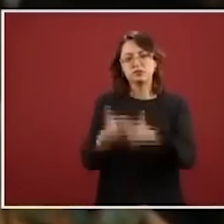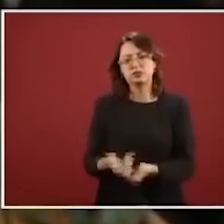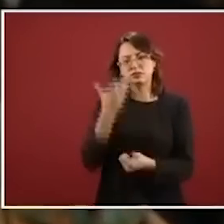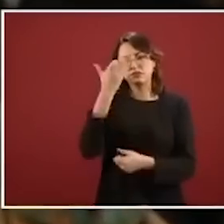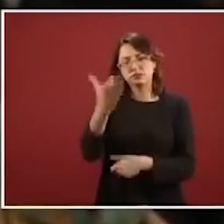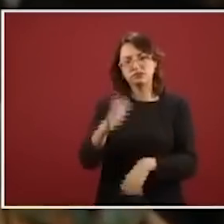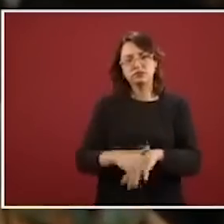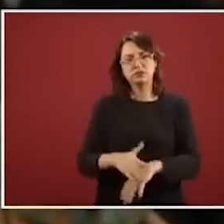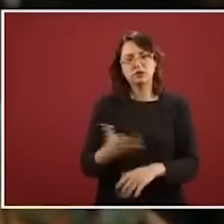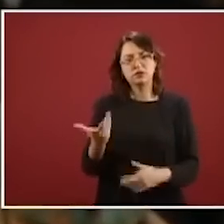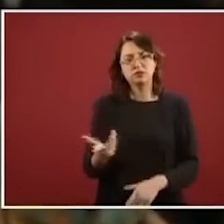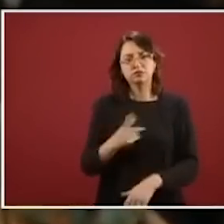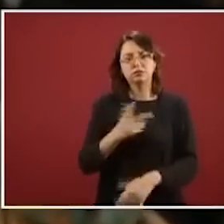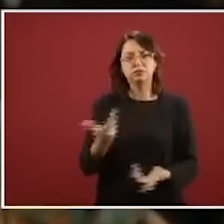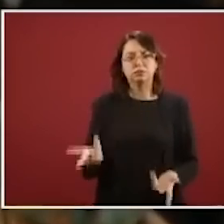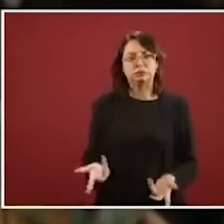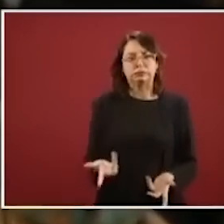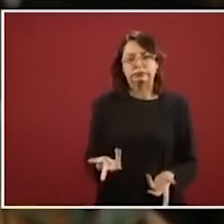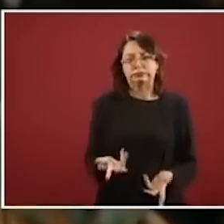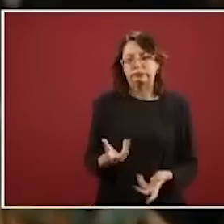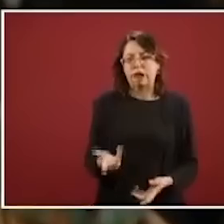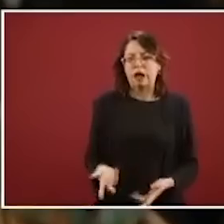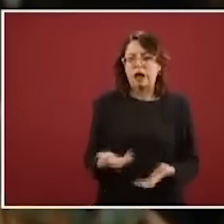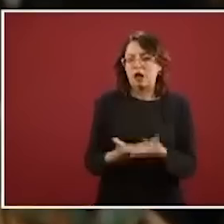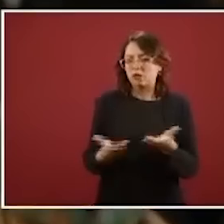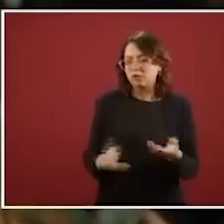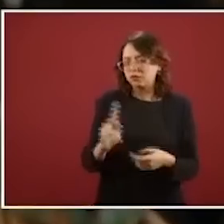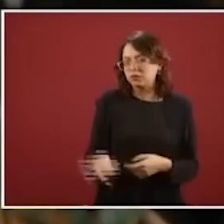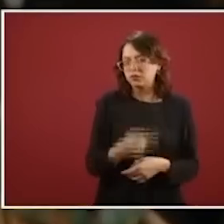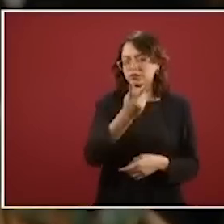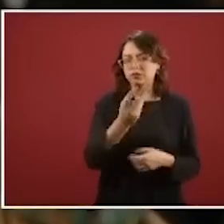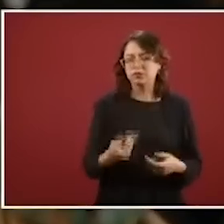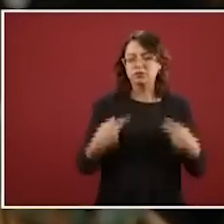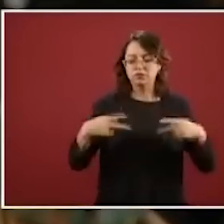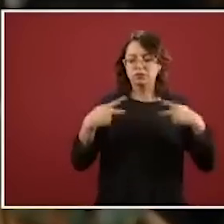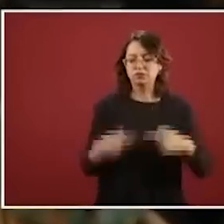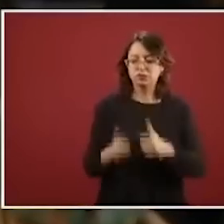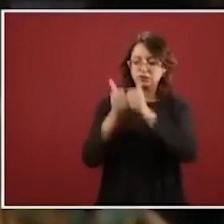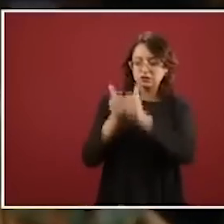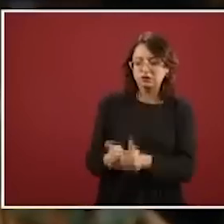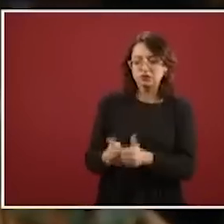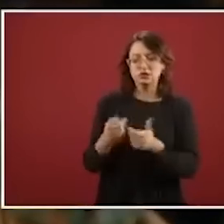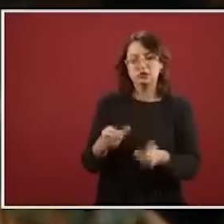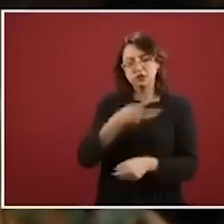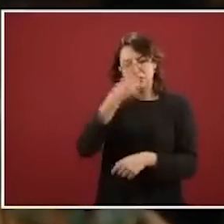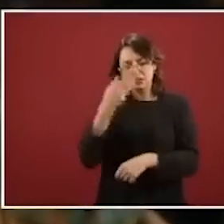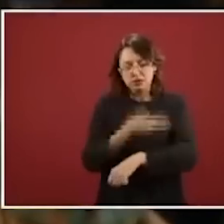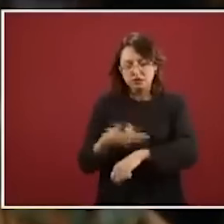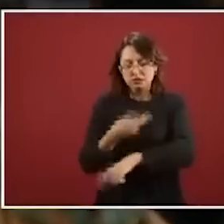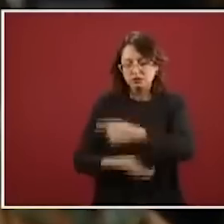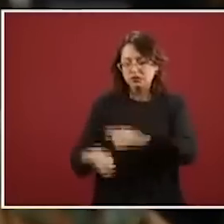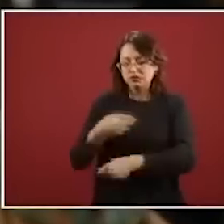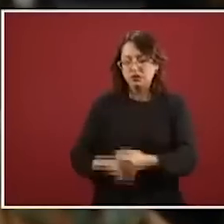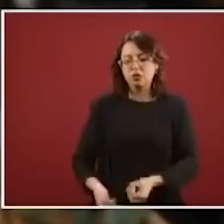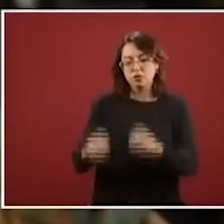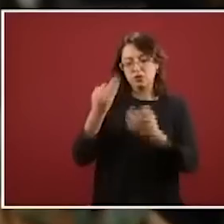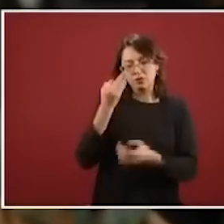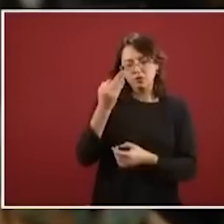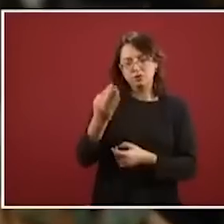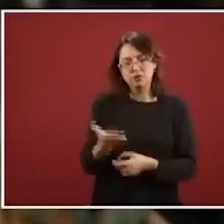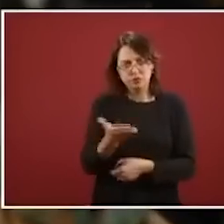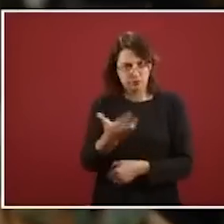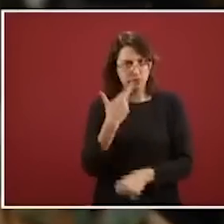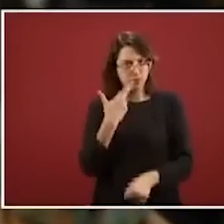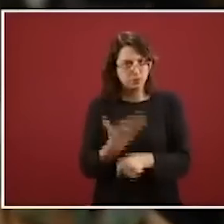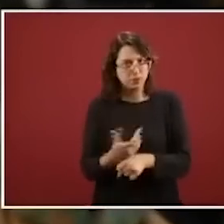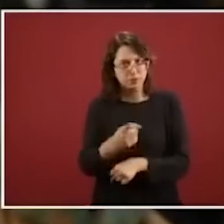¿Nos podría decir cuál es el tiempo de espera que tienen las personas migrantes ahorita para poder adquirir esa visa? Eso le corresponde a la Secretaría de Relaciones